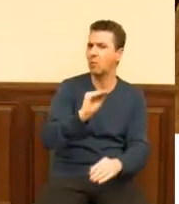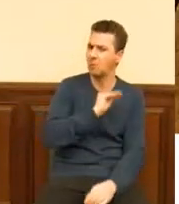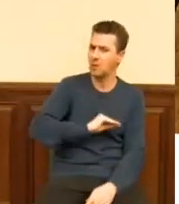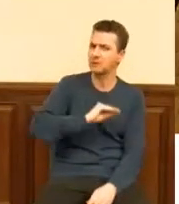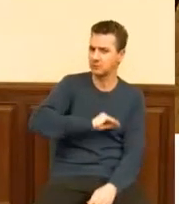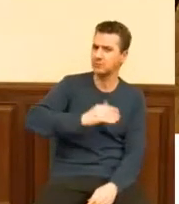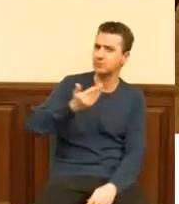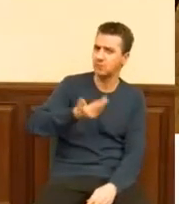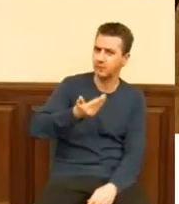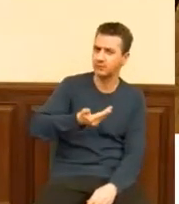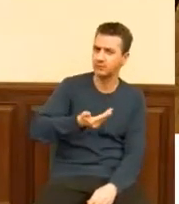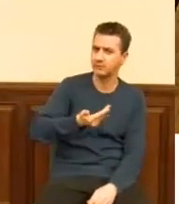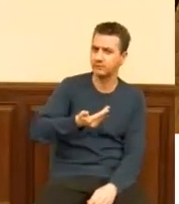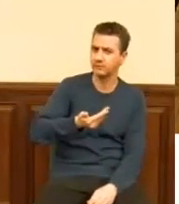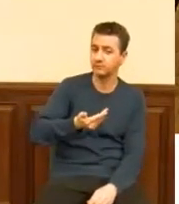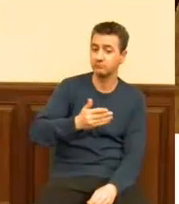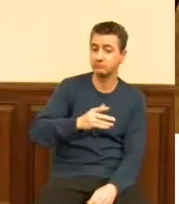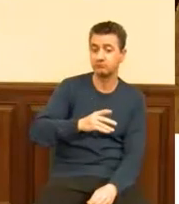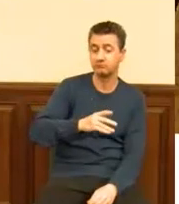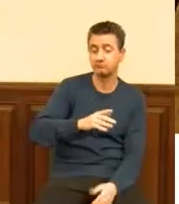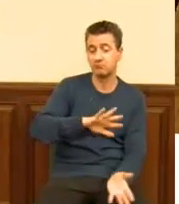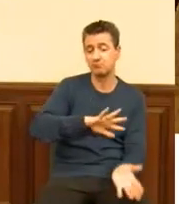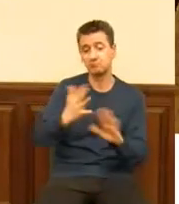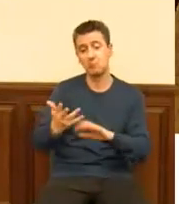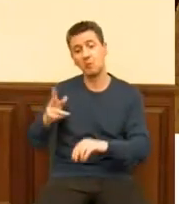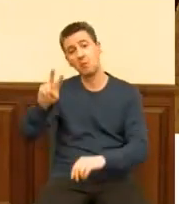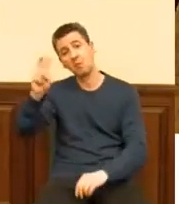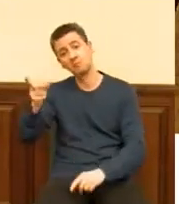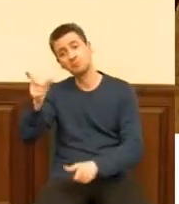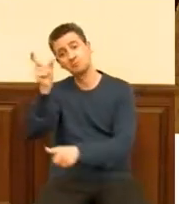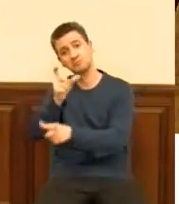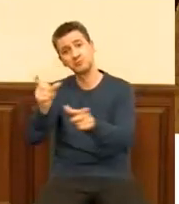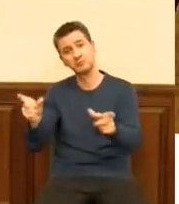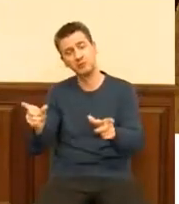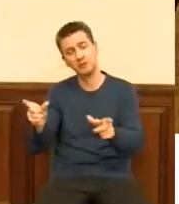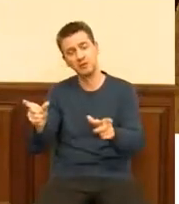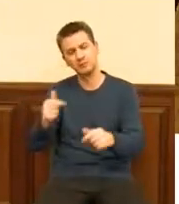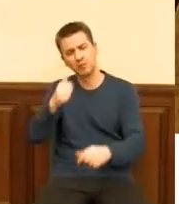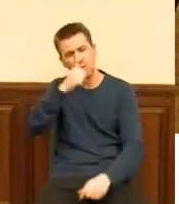importante. Y otras personas que estén trabajando día a día y